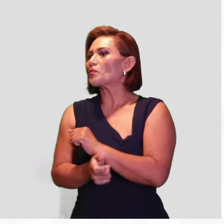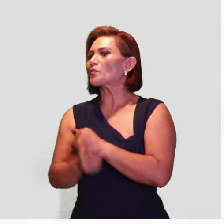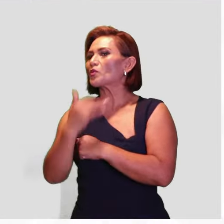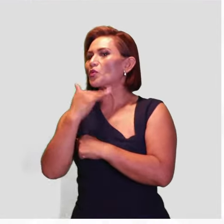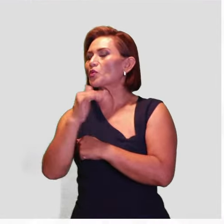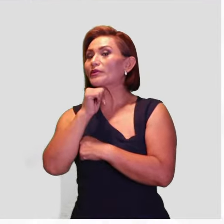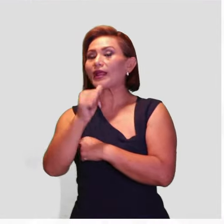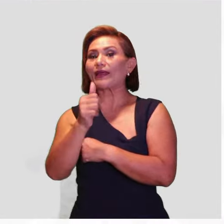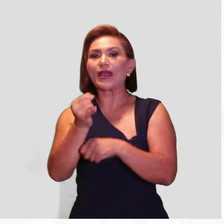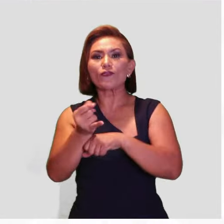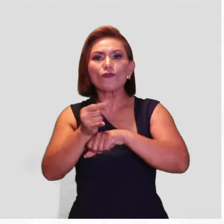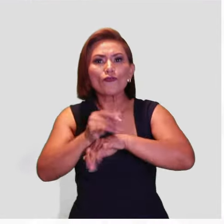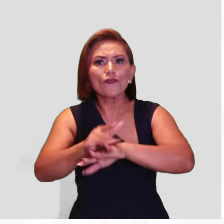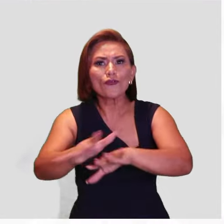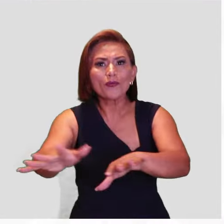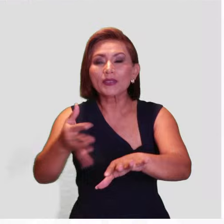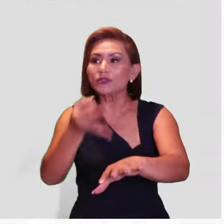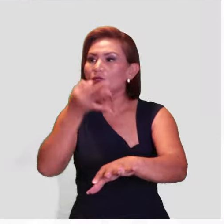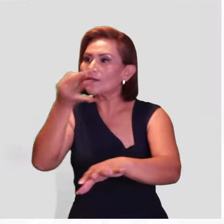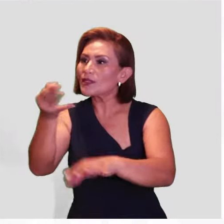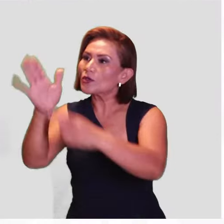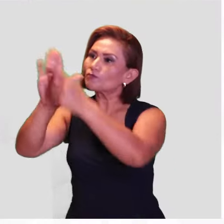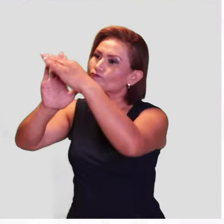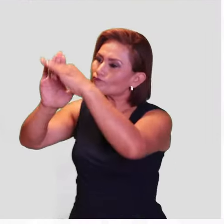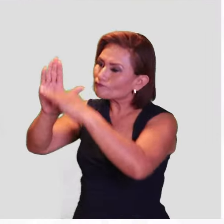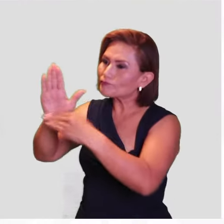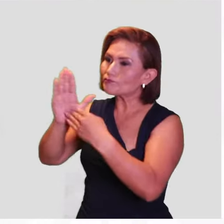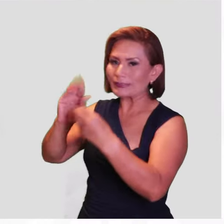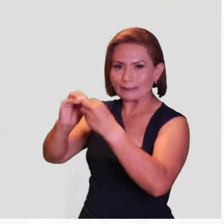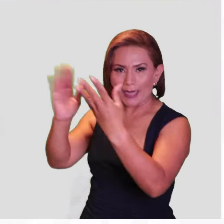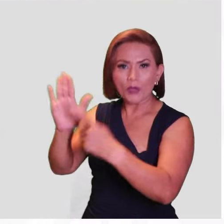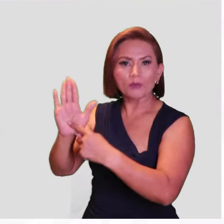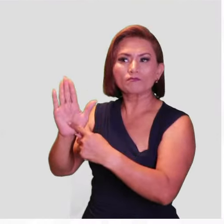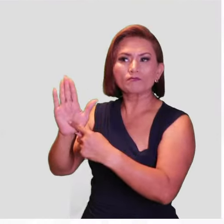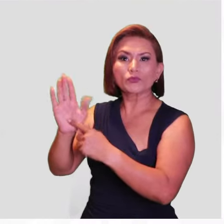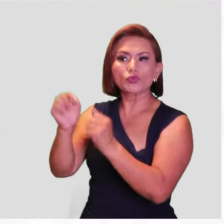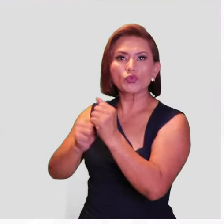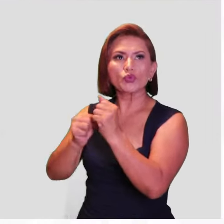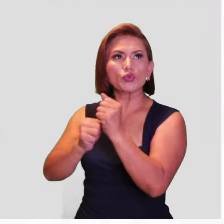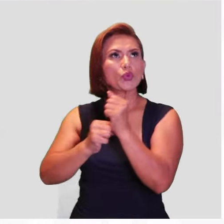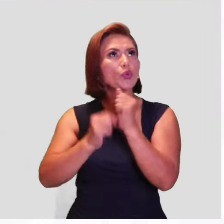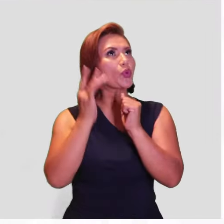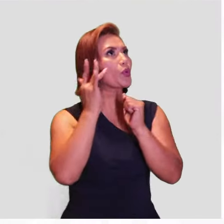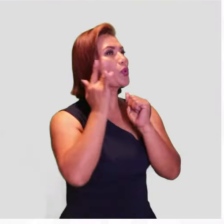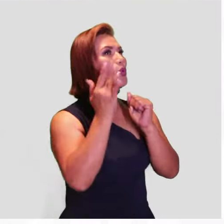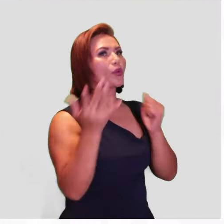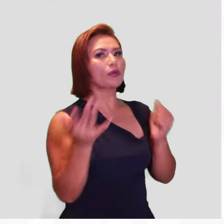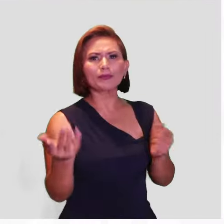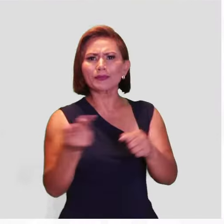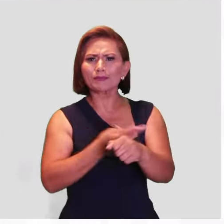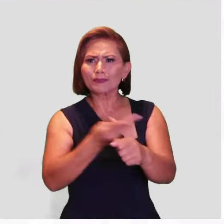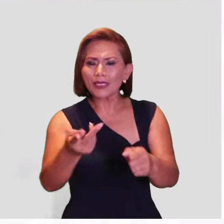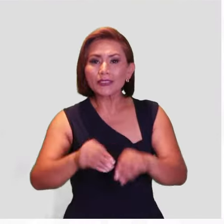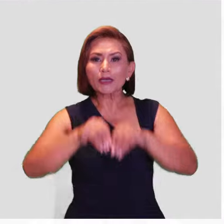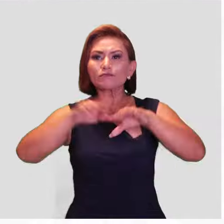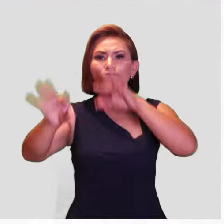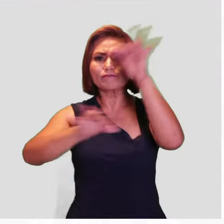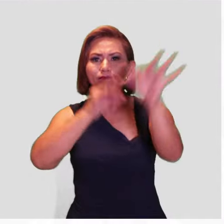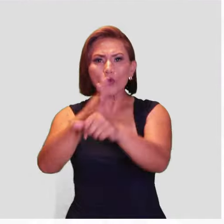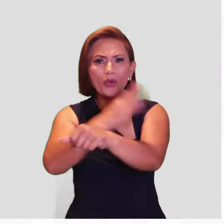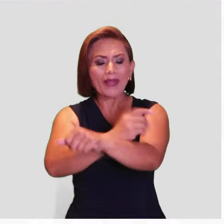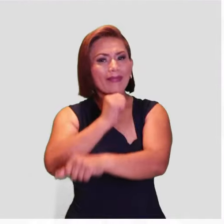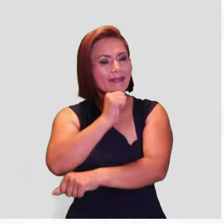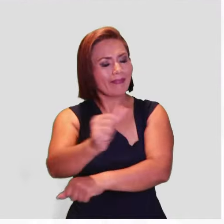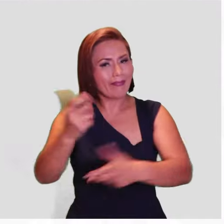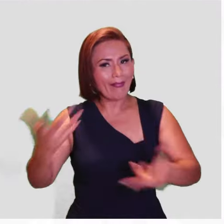y Acceso a la Información del Estado de Querétaro, ocultando información y vulnerando los principios de máxima publicidad y disponibilidad